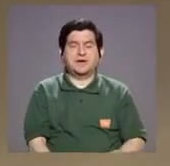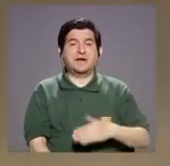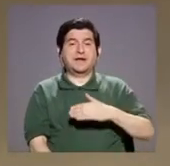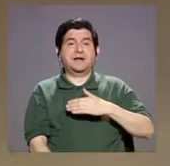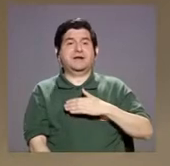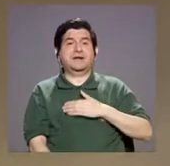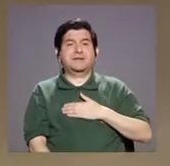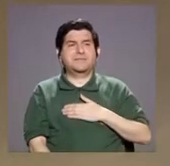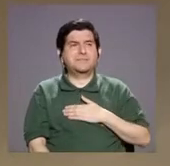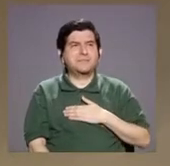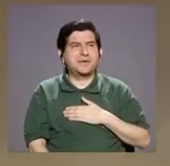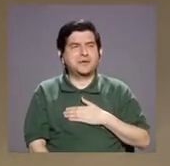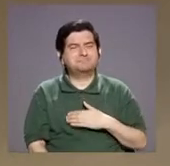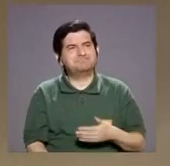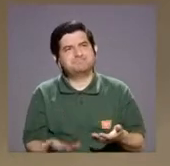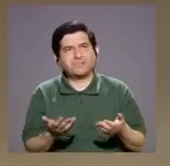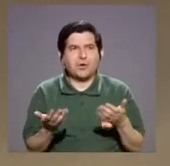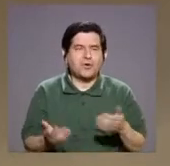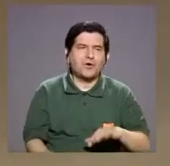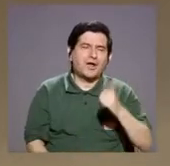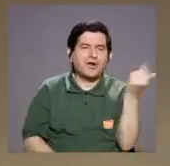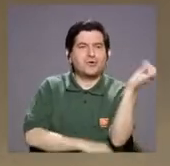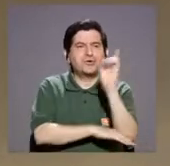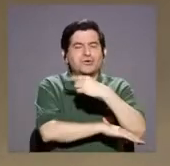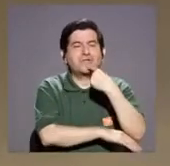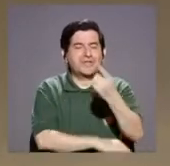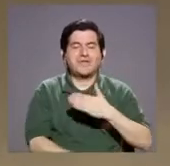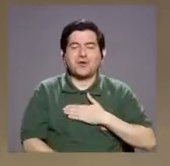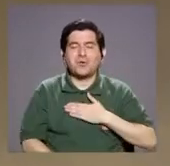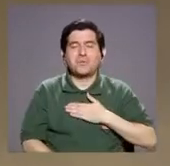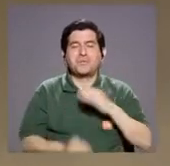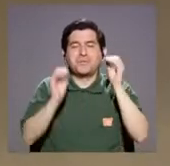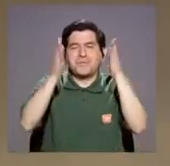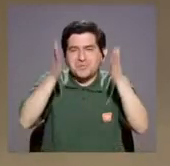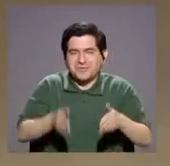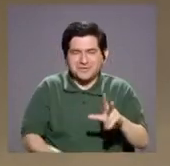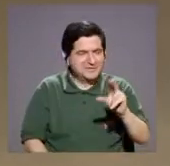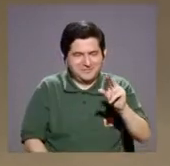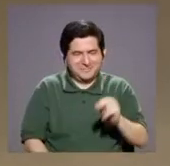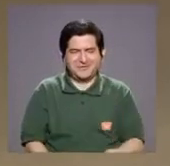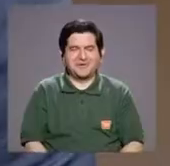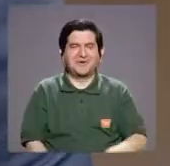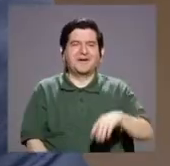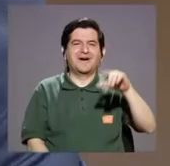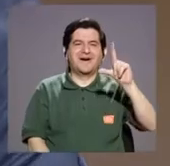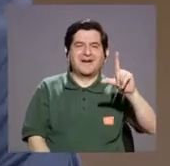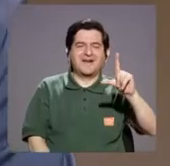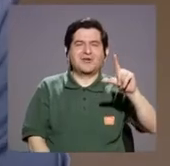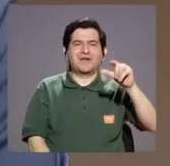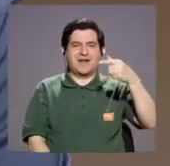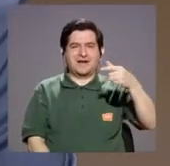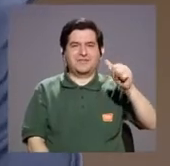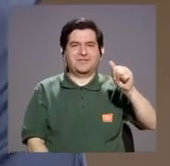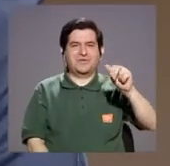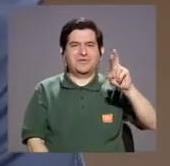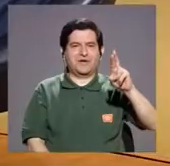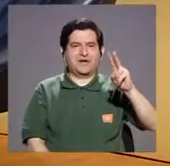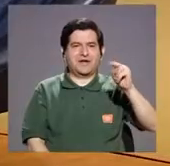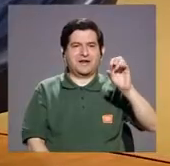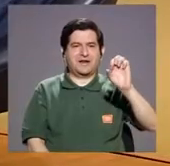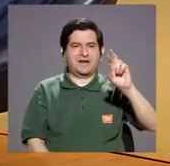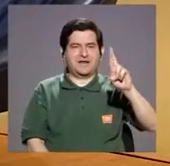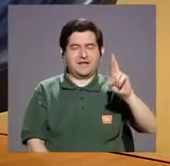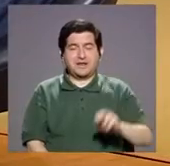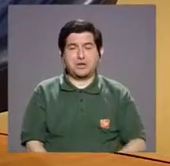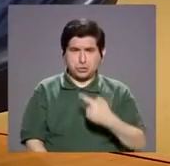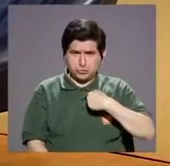el otro día se molestó porque yo dije que haya sido profesor mío de leonardo garnier y es que yo antes de ser estudiante oyente en